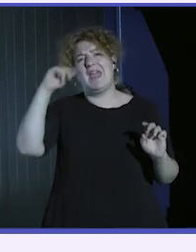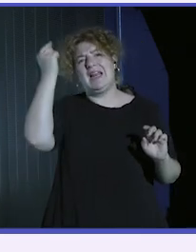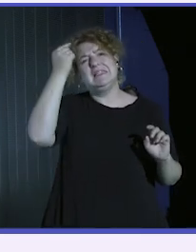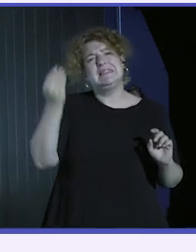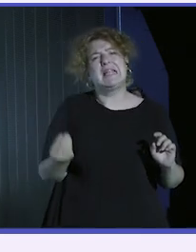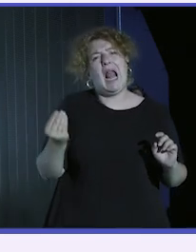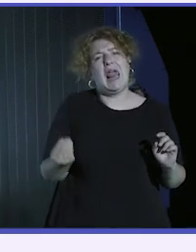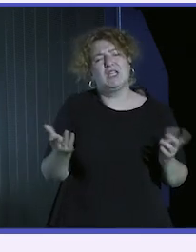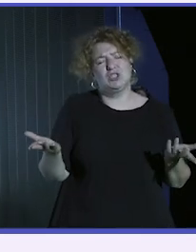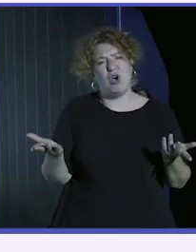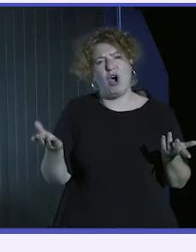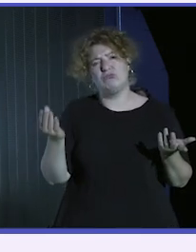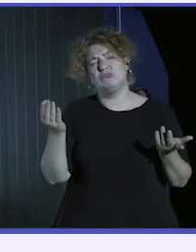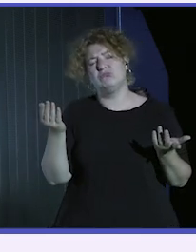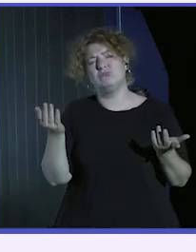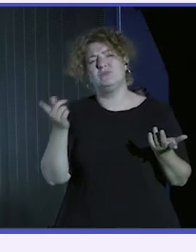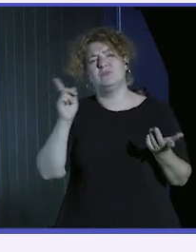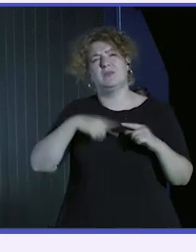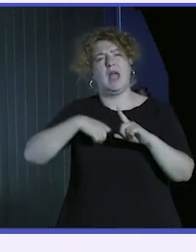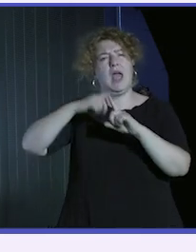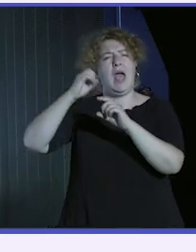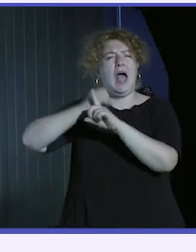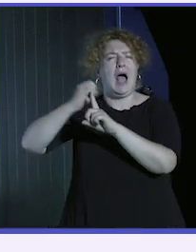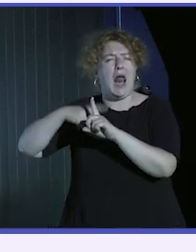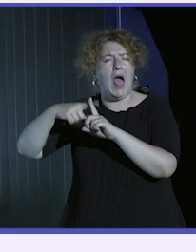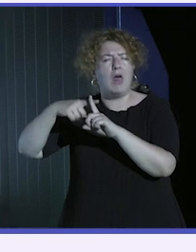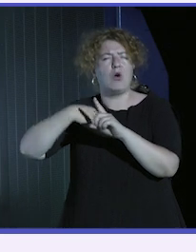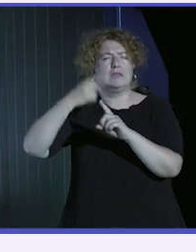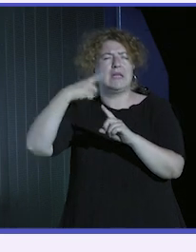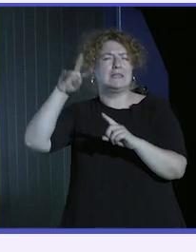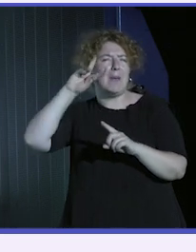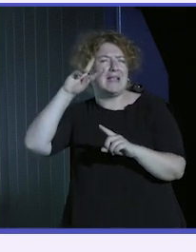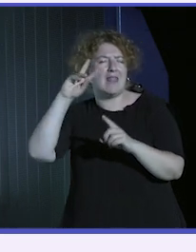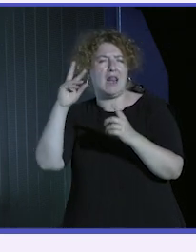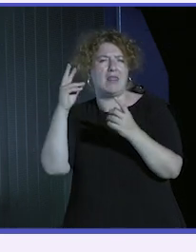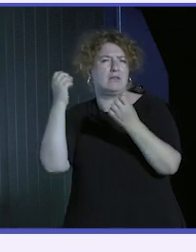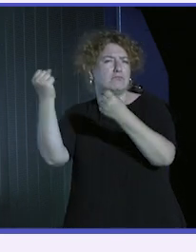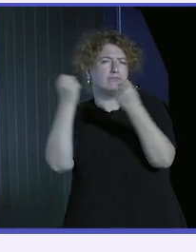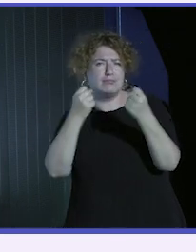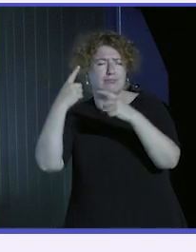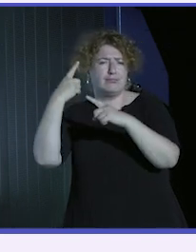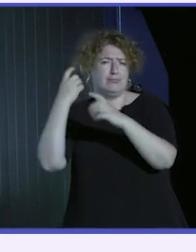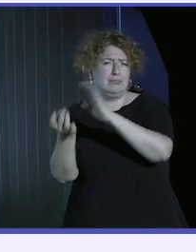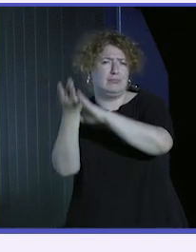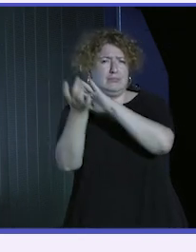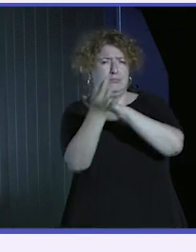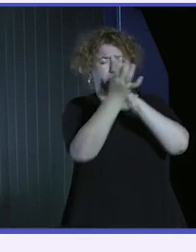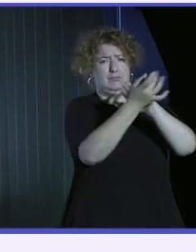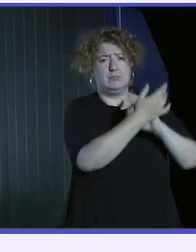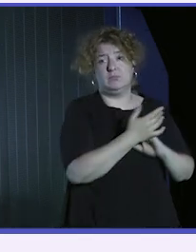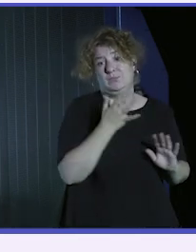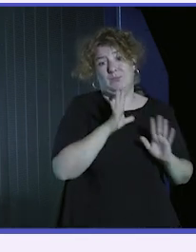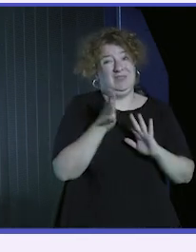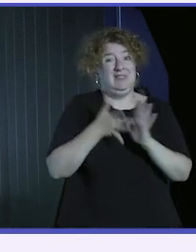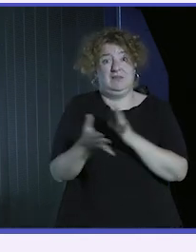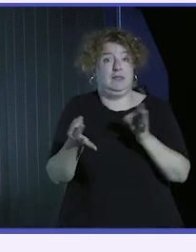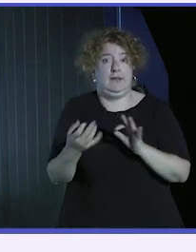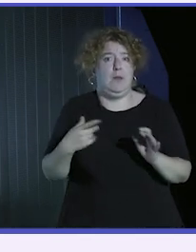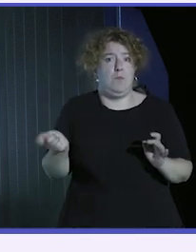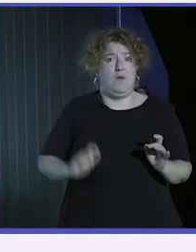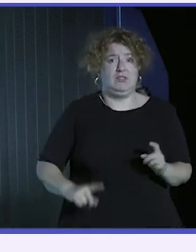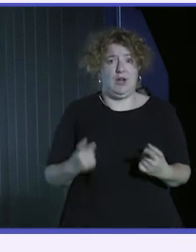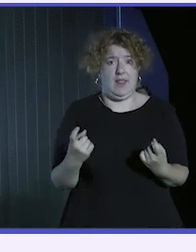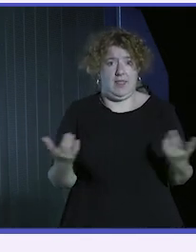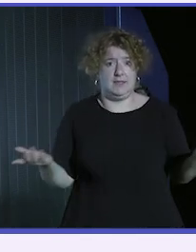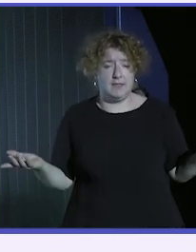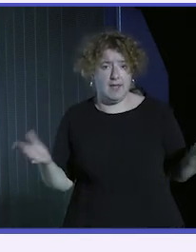más de 50 grados, especializaciones. Se necesitan profesionales y se necesitan profesionales que además de especializarse